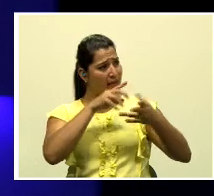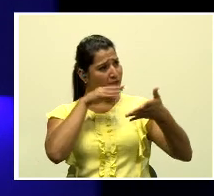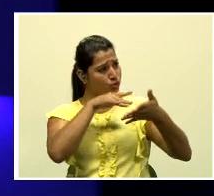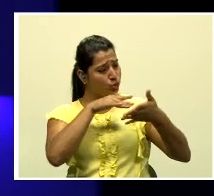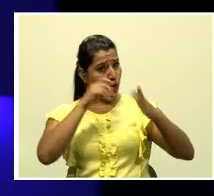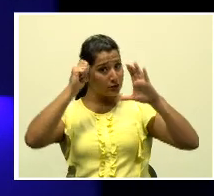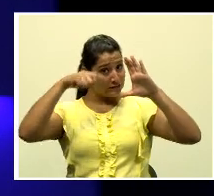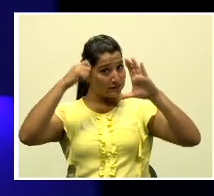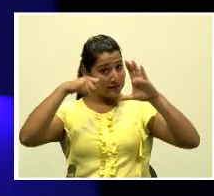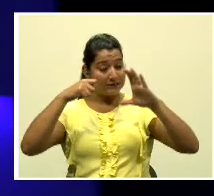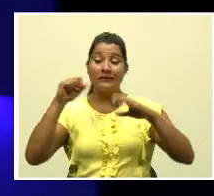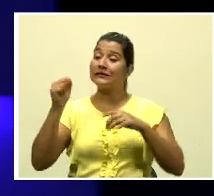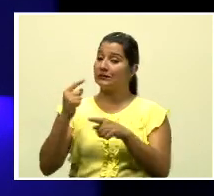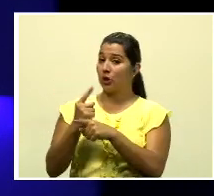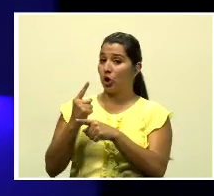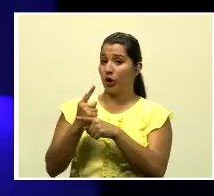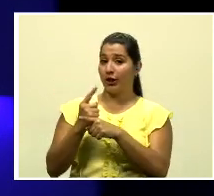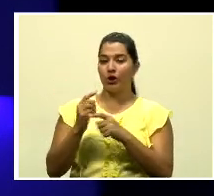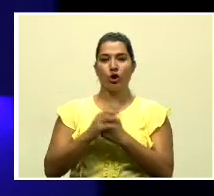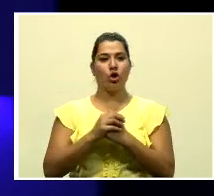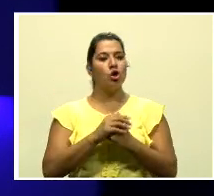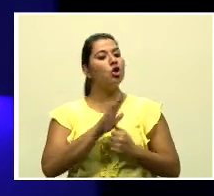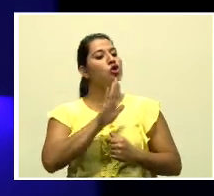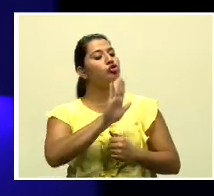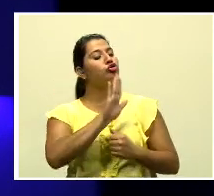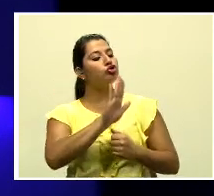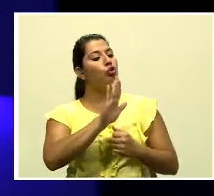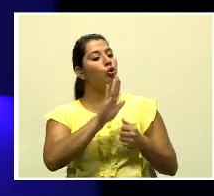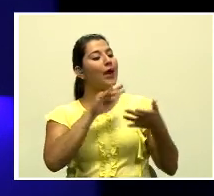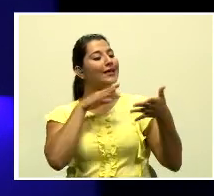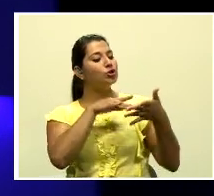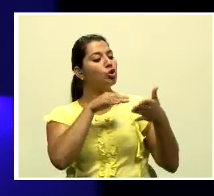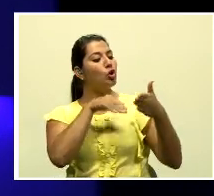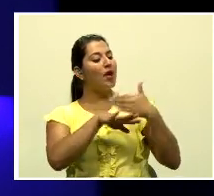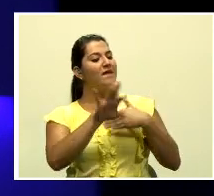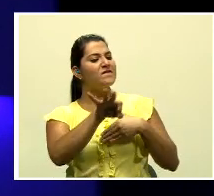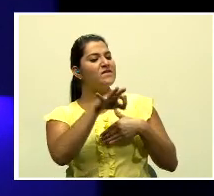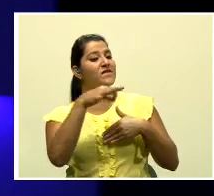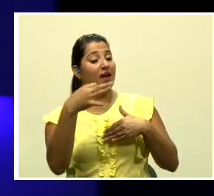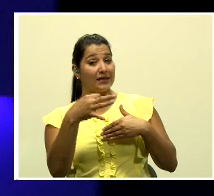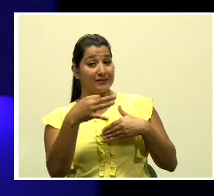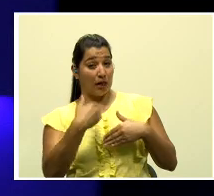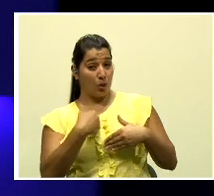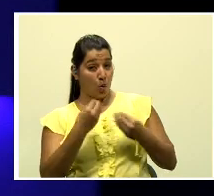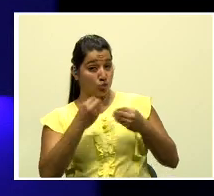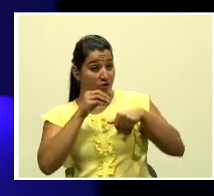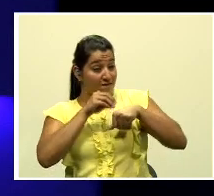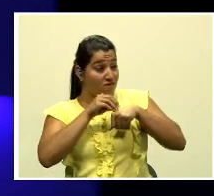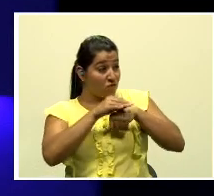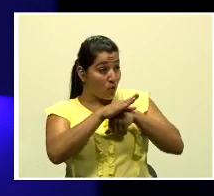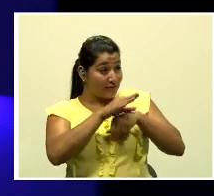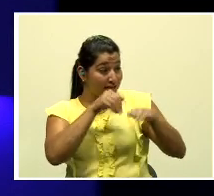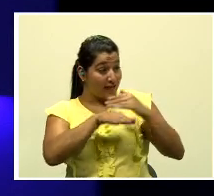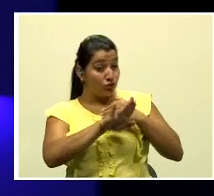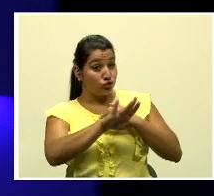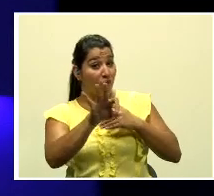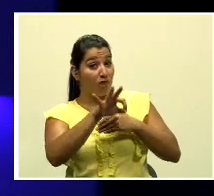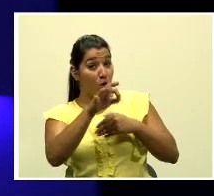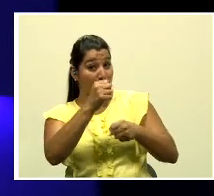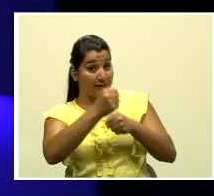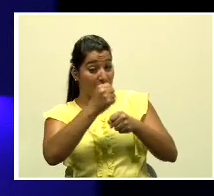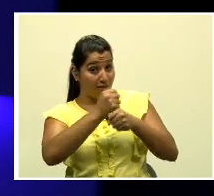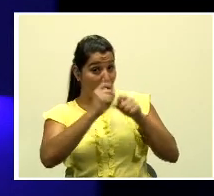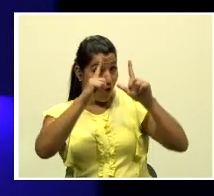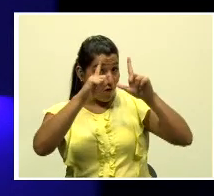Correcto. ¿Cuánto influyó esa escuela francesa en su manera de hacer fotografía y qué otras